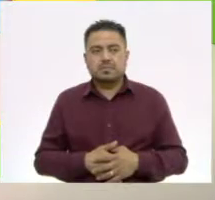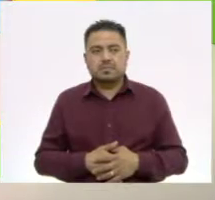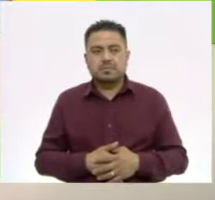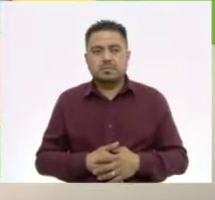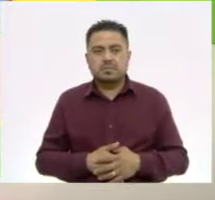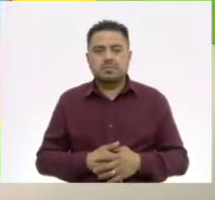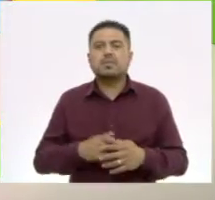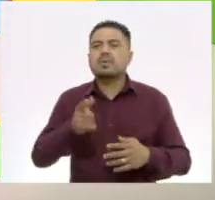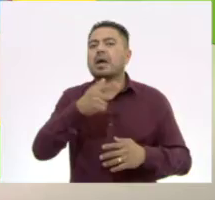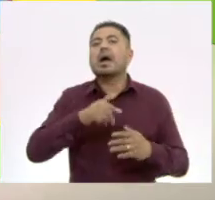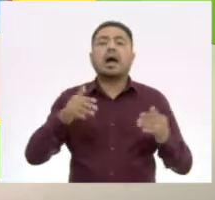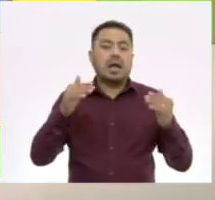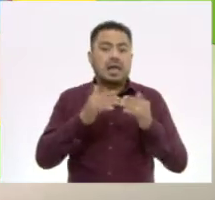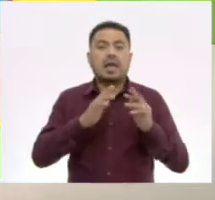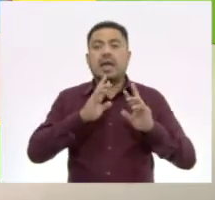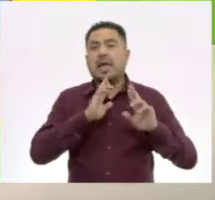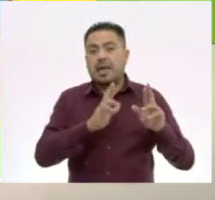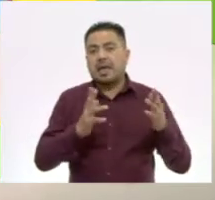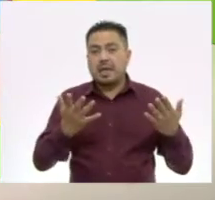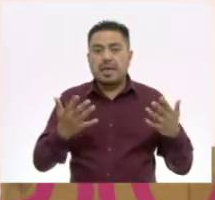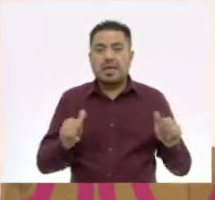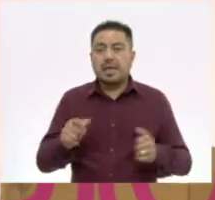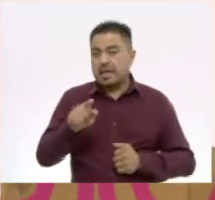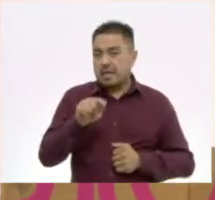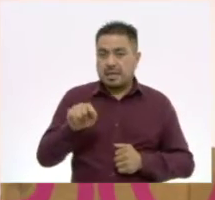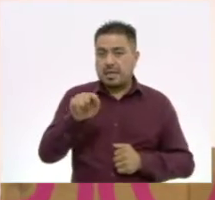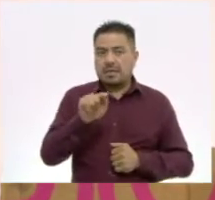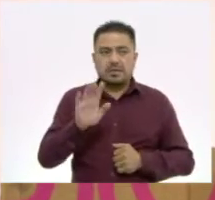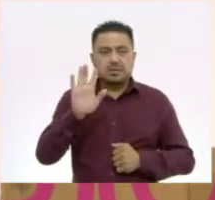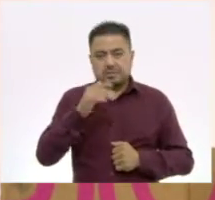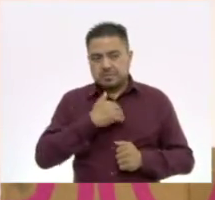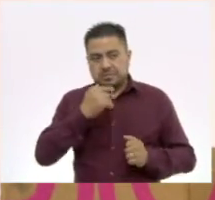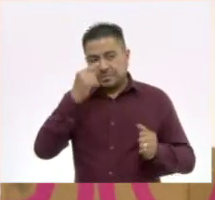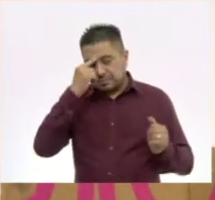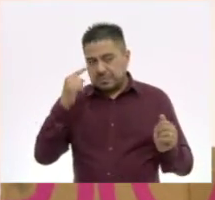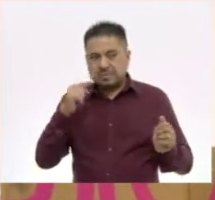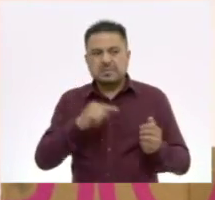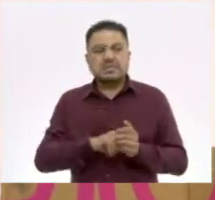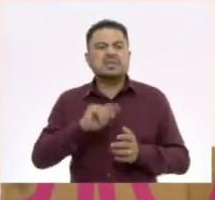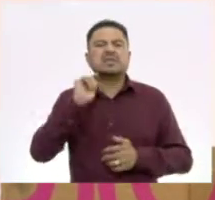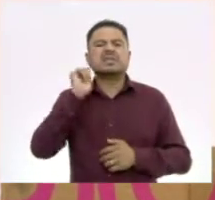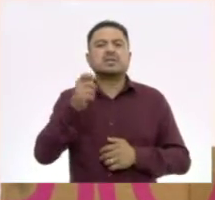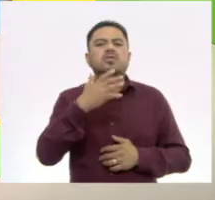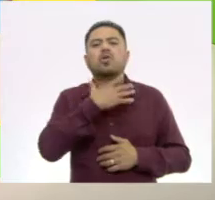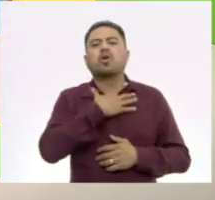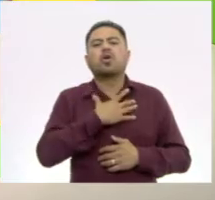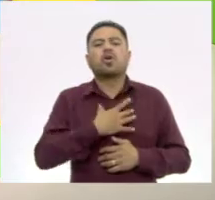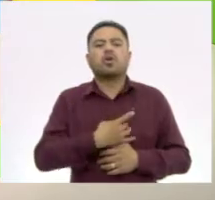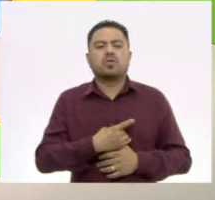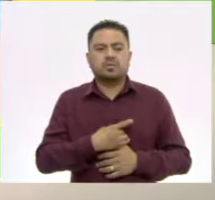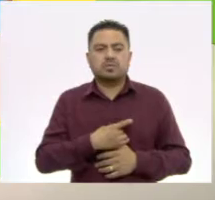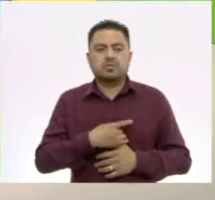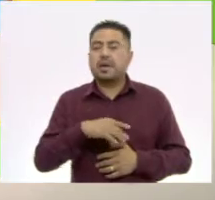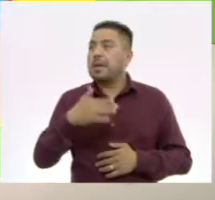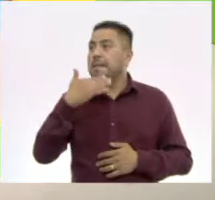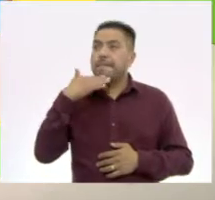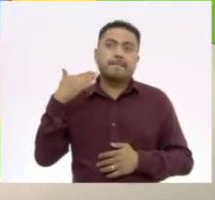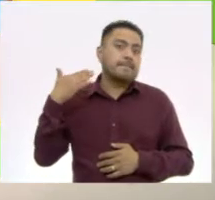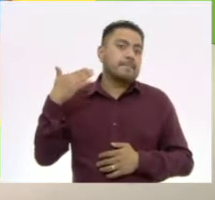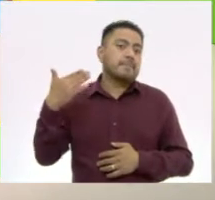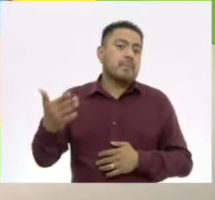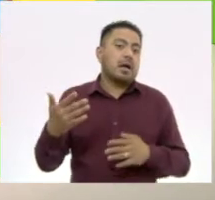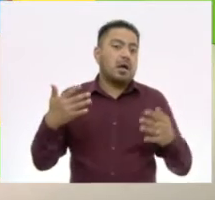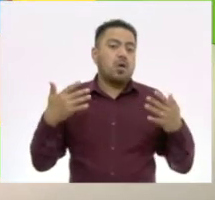allá en casa ya respondieron yo creo que es un collar muy bien